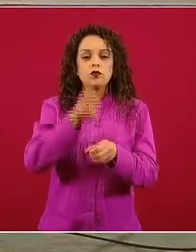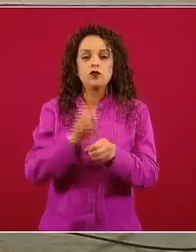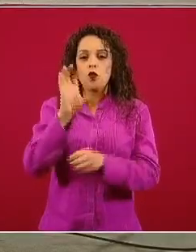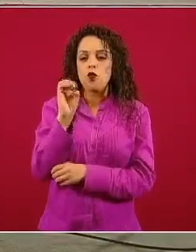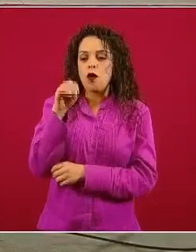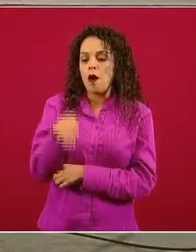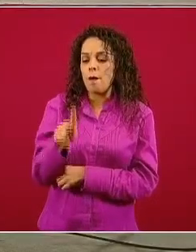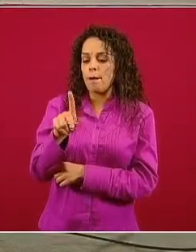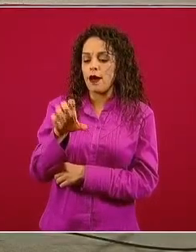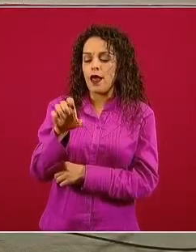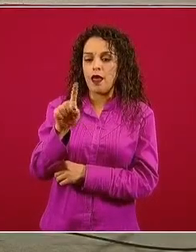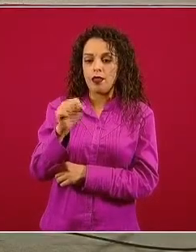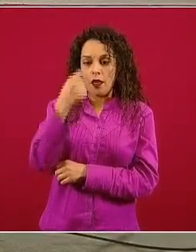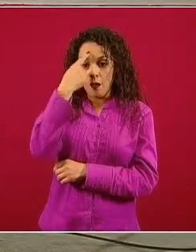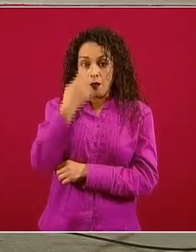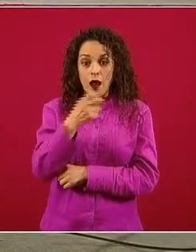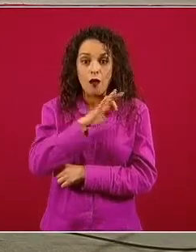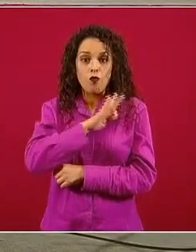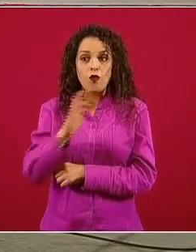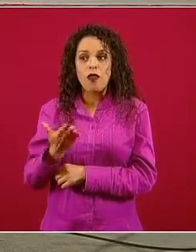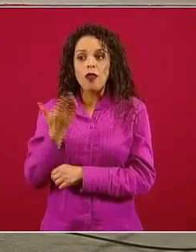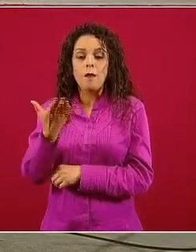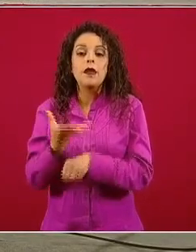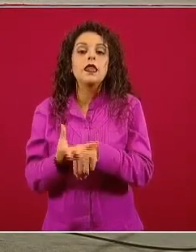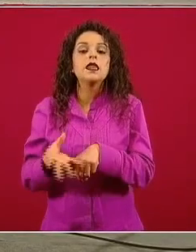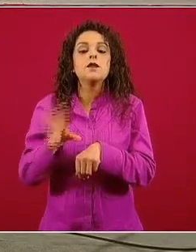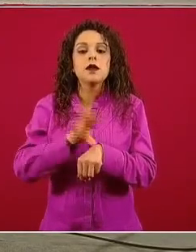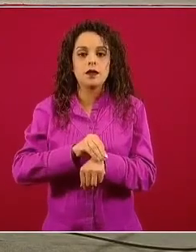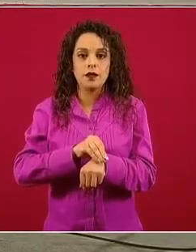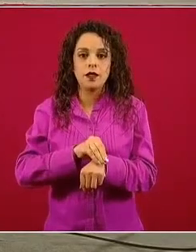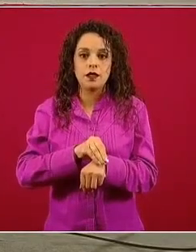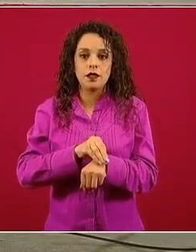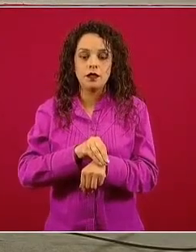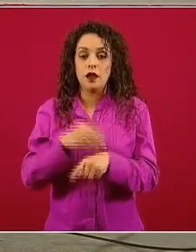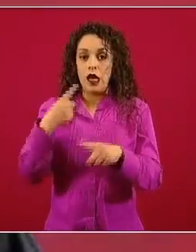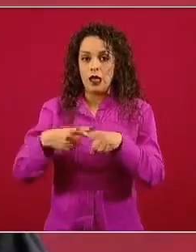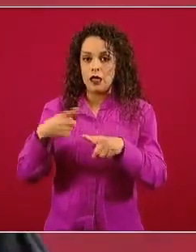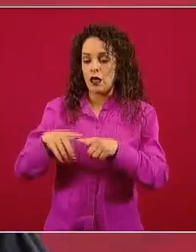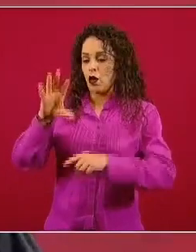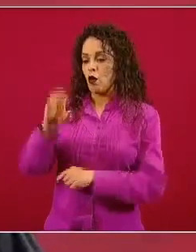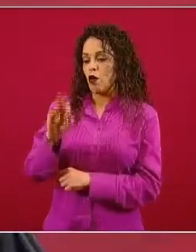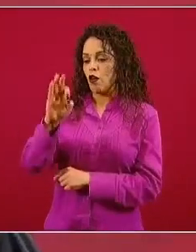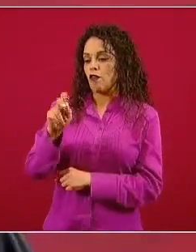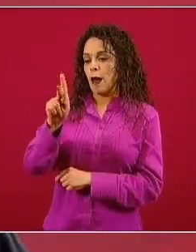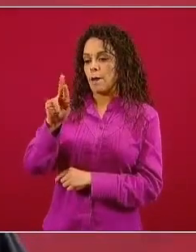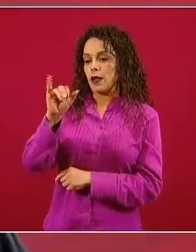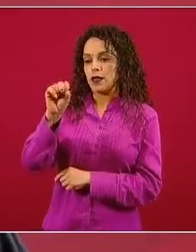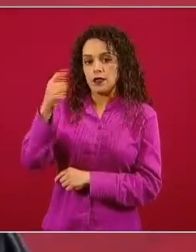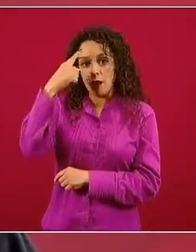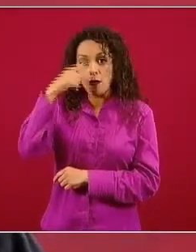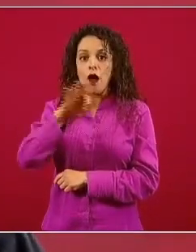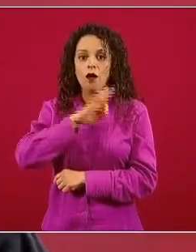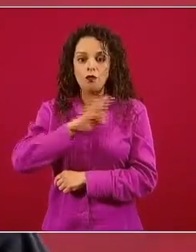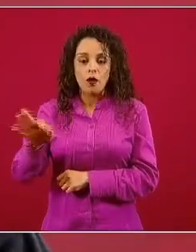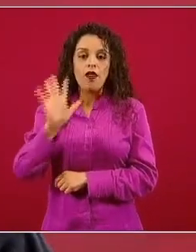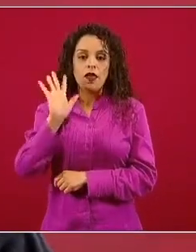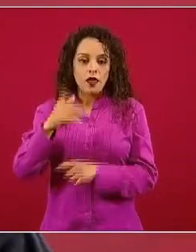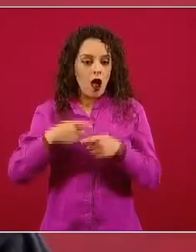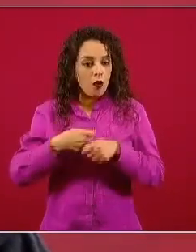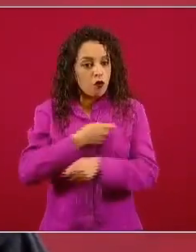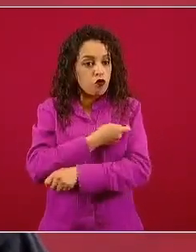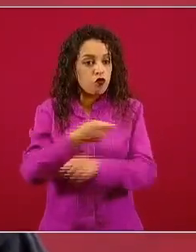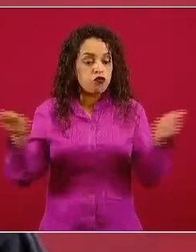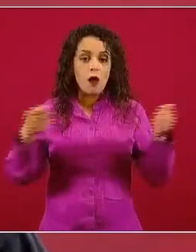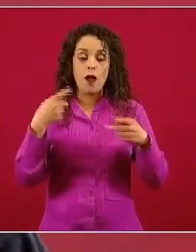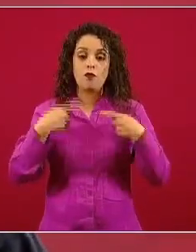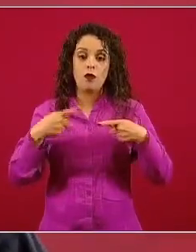para efectos de solicitar inclusive un permiso por parte de la COFEPRIS para su distribución y aplicación, pero en la medida que